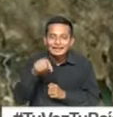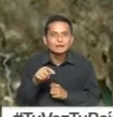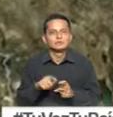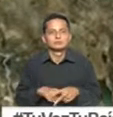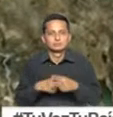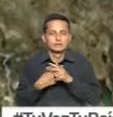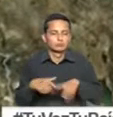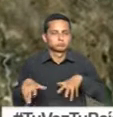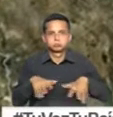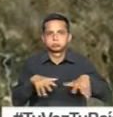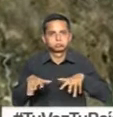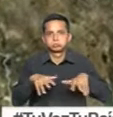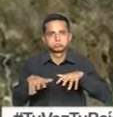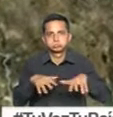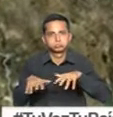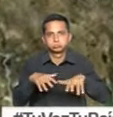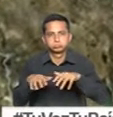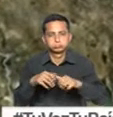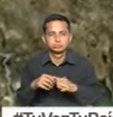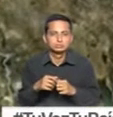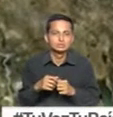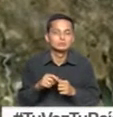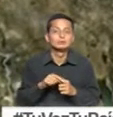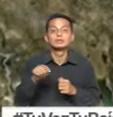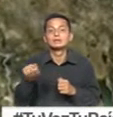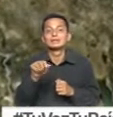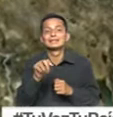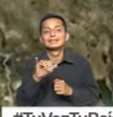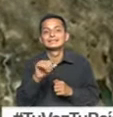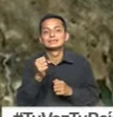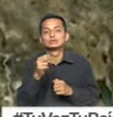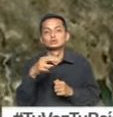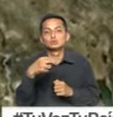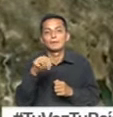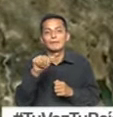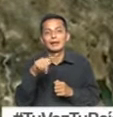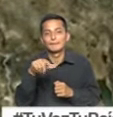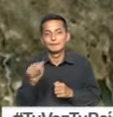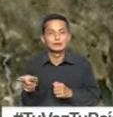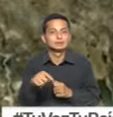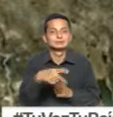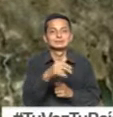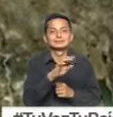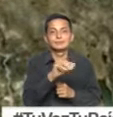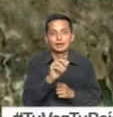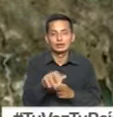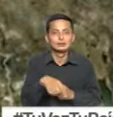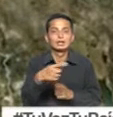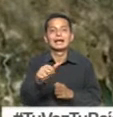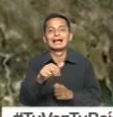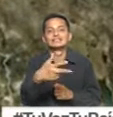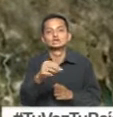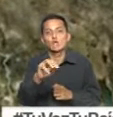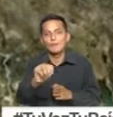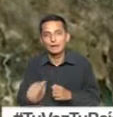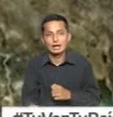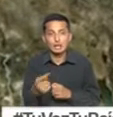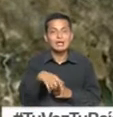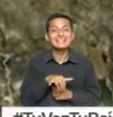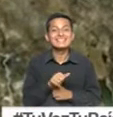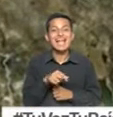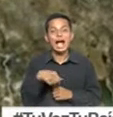registró este movimiento y afectó los distritos de Ixupampa, Chivay, Achoma, Yanque